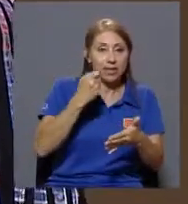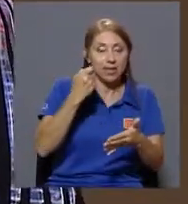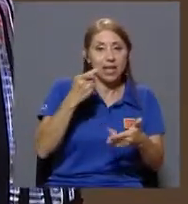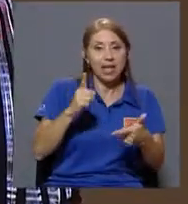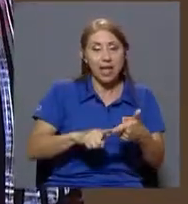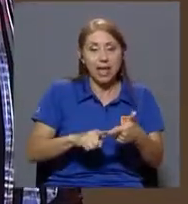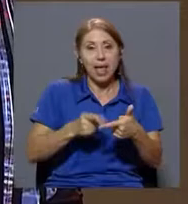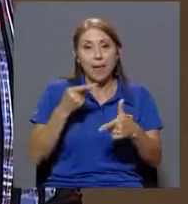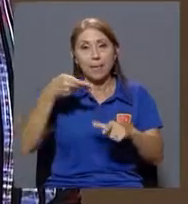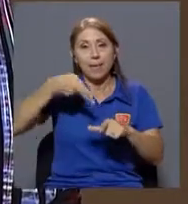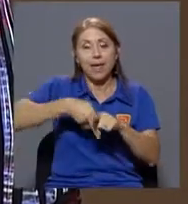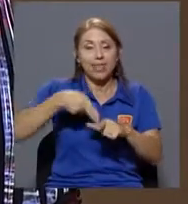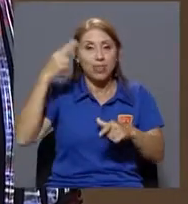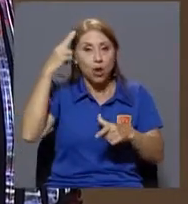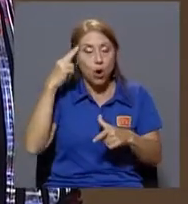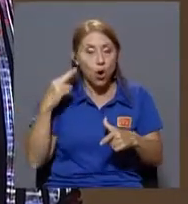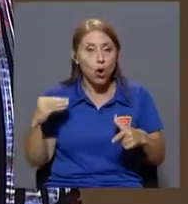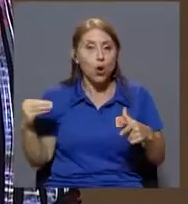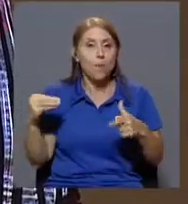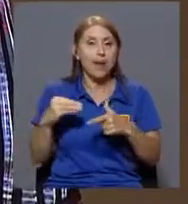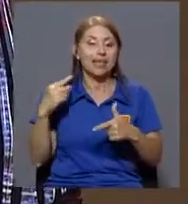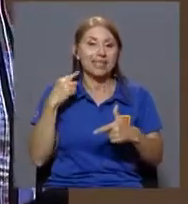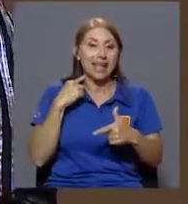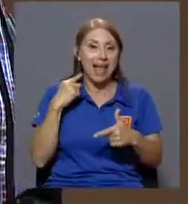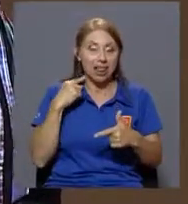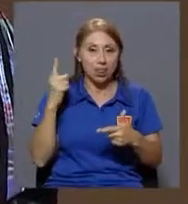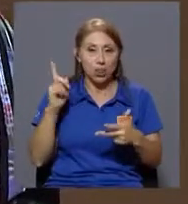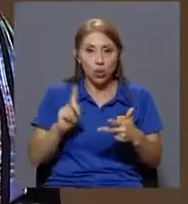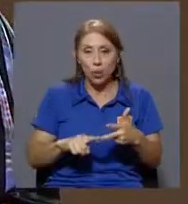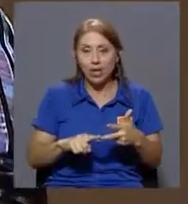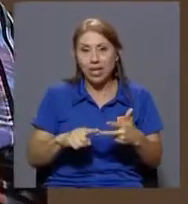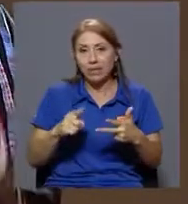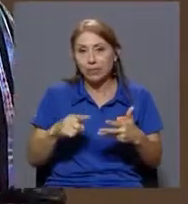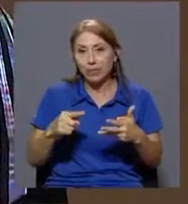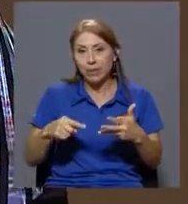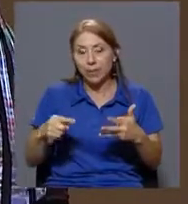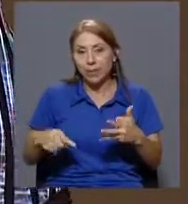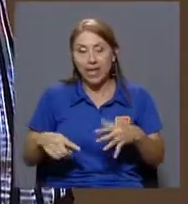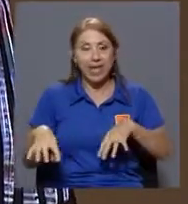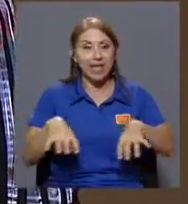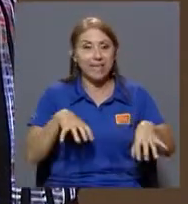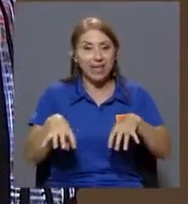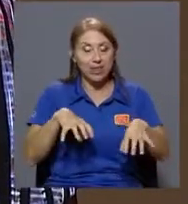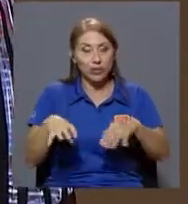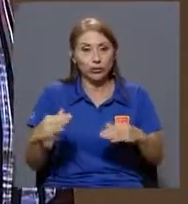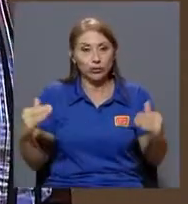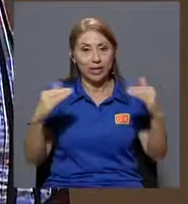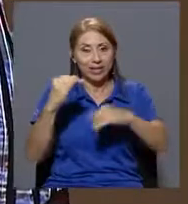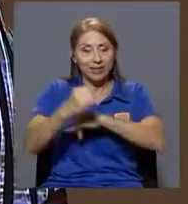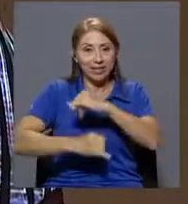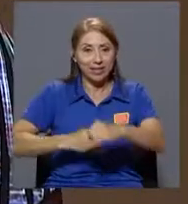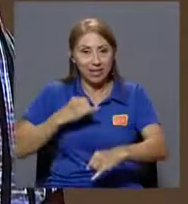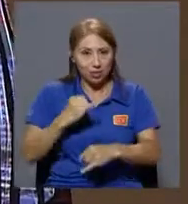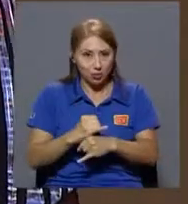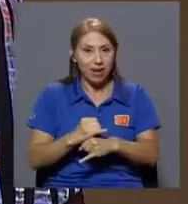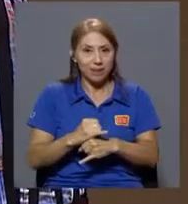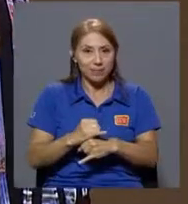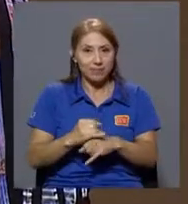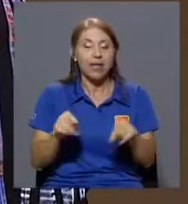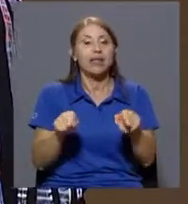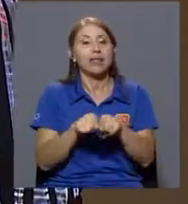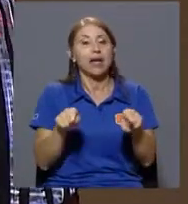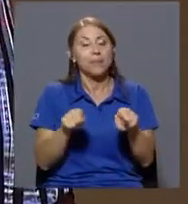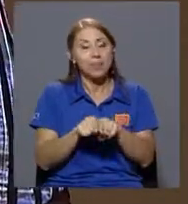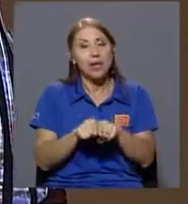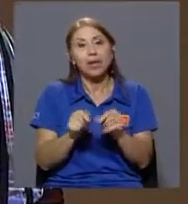más altos, uh-huh. Y una serie, digamos, de eventos más de carácter internacional, en conjunto con